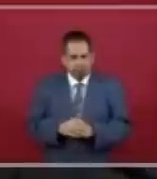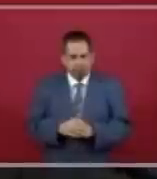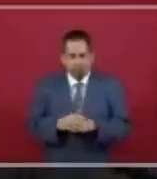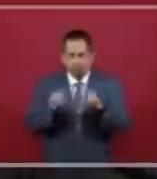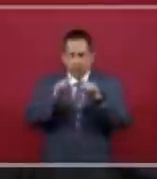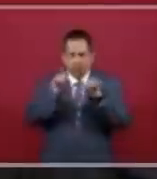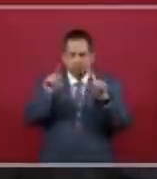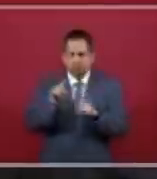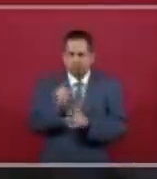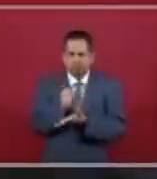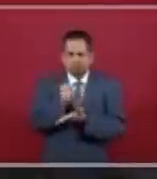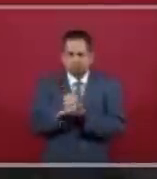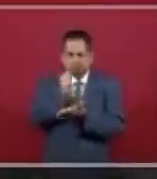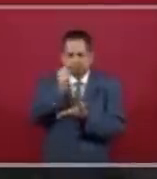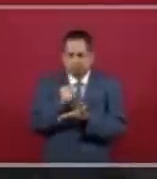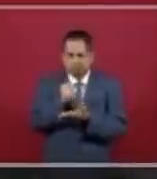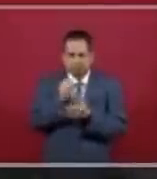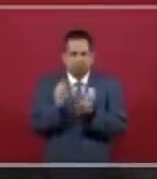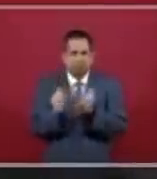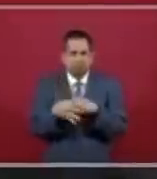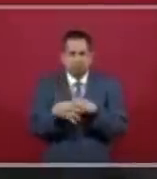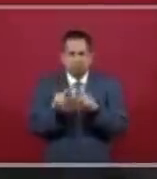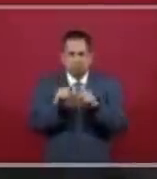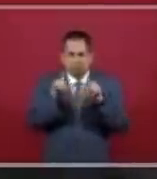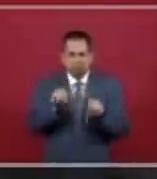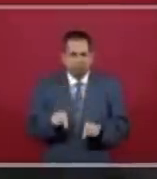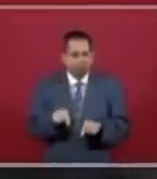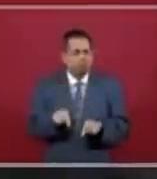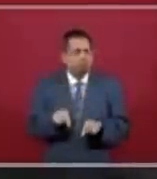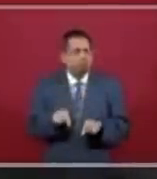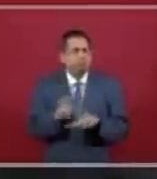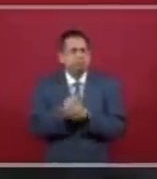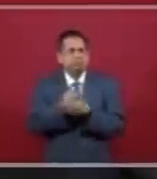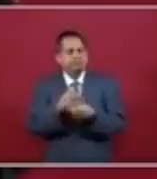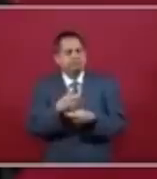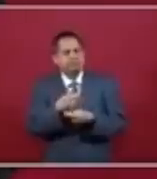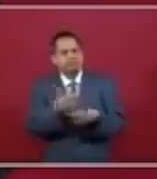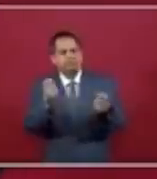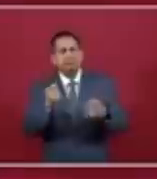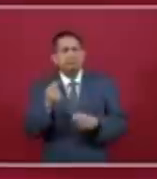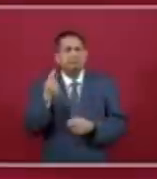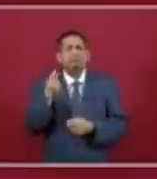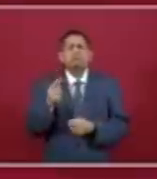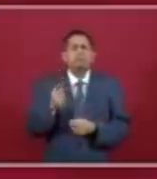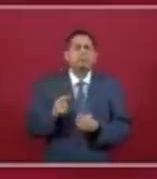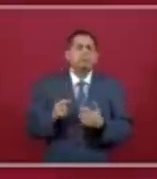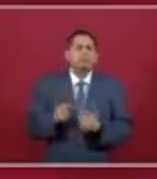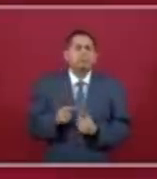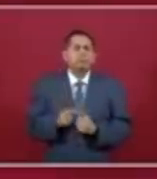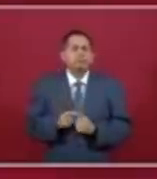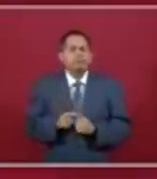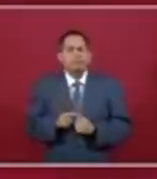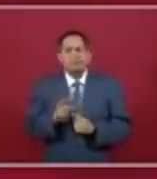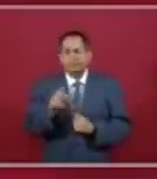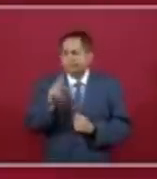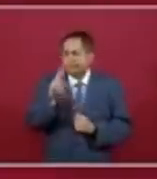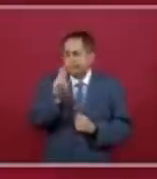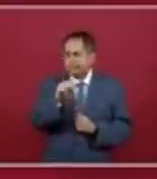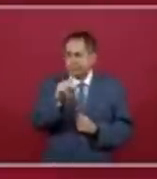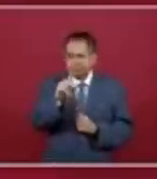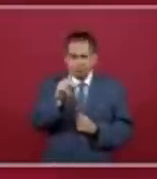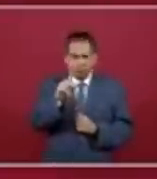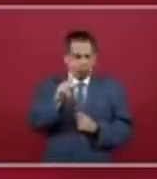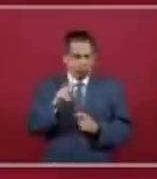memorándum, una circular para que no se